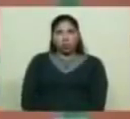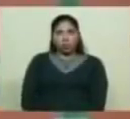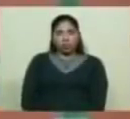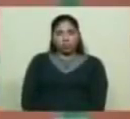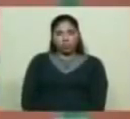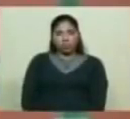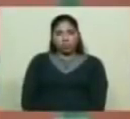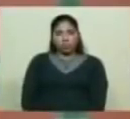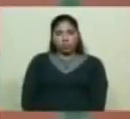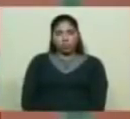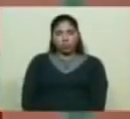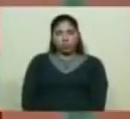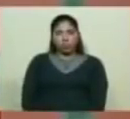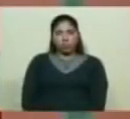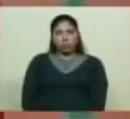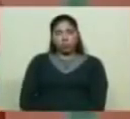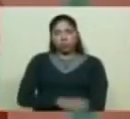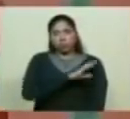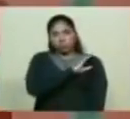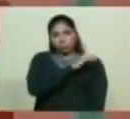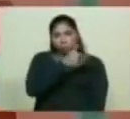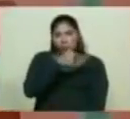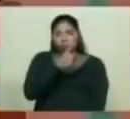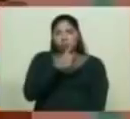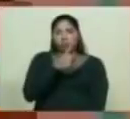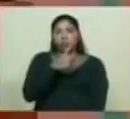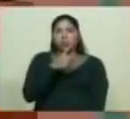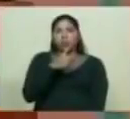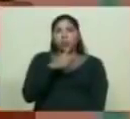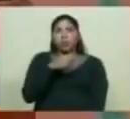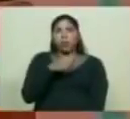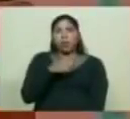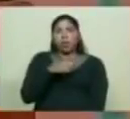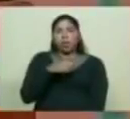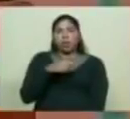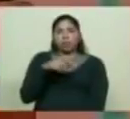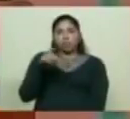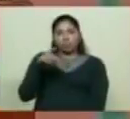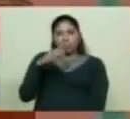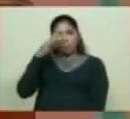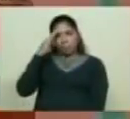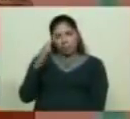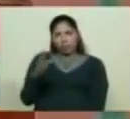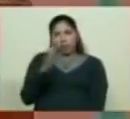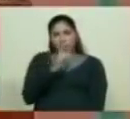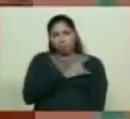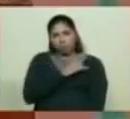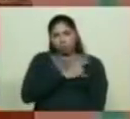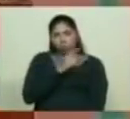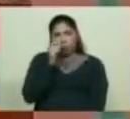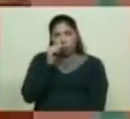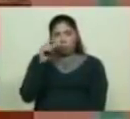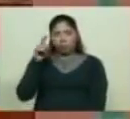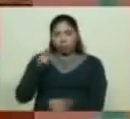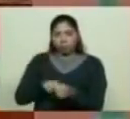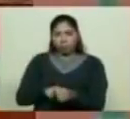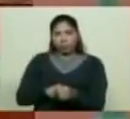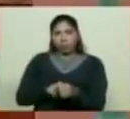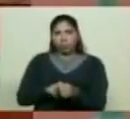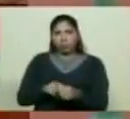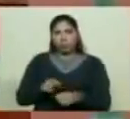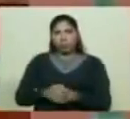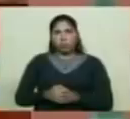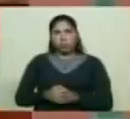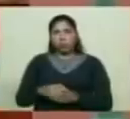félix ramón osorio guzmán rector de la universidad militar bolivariana de venezuela- por richard cristóbal rosa